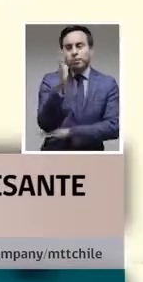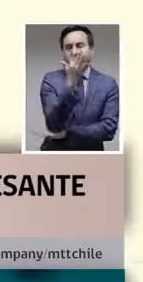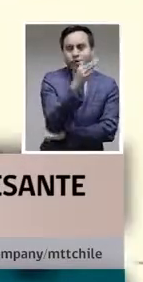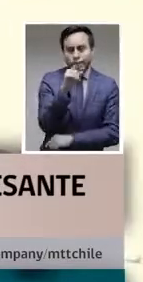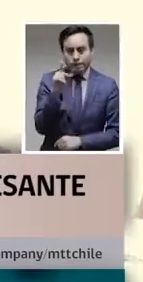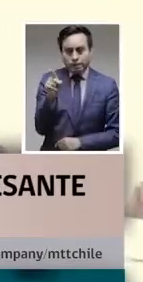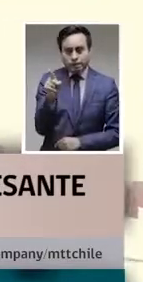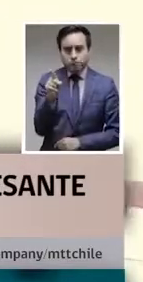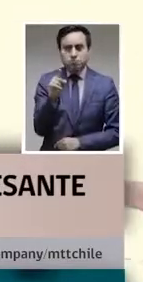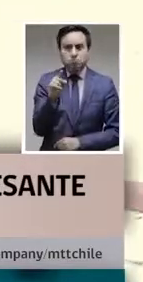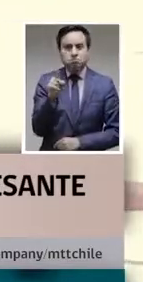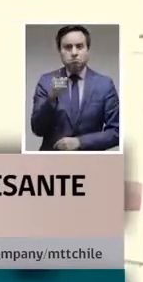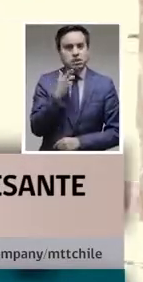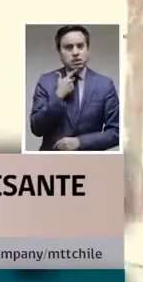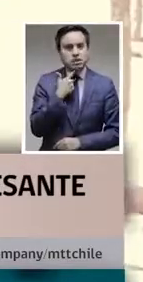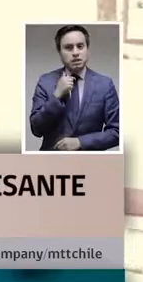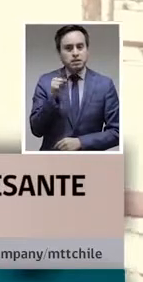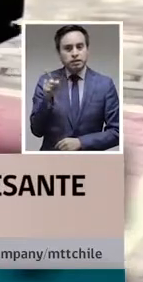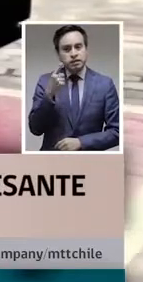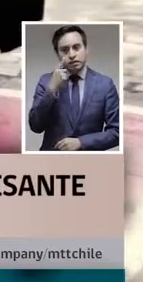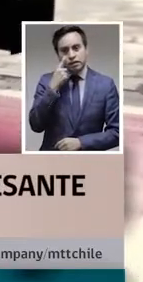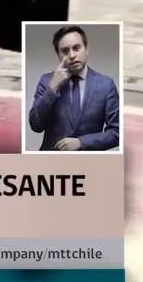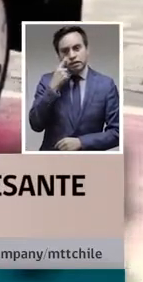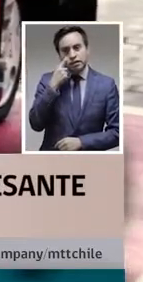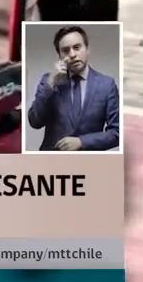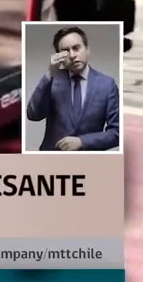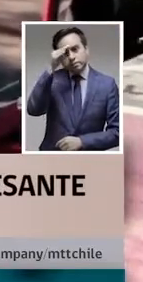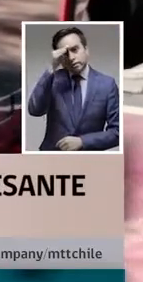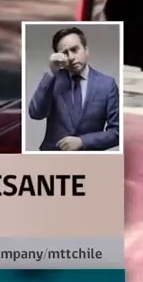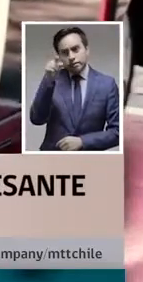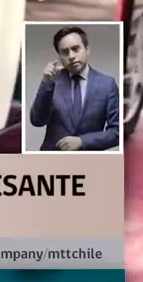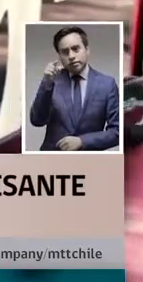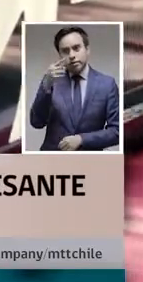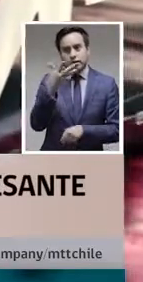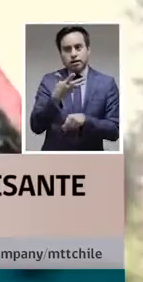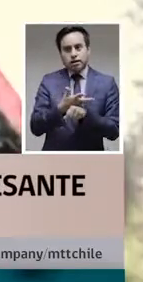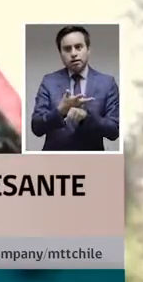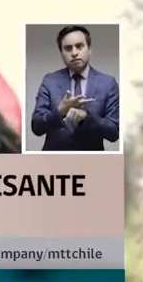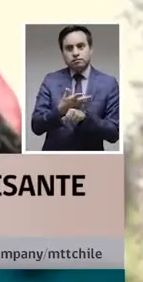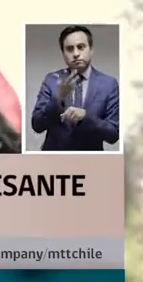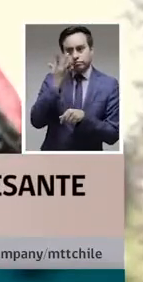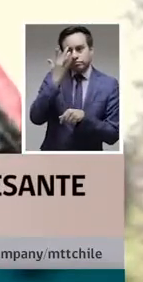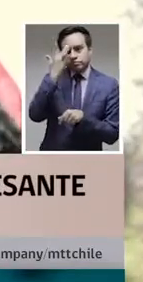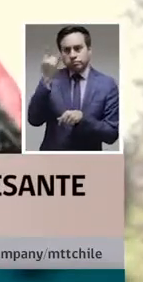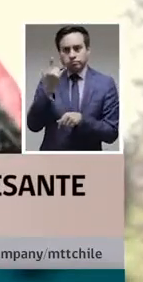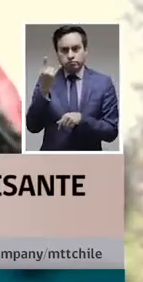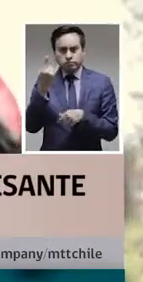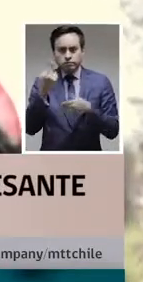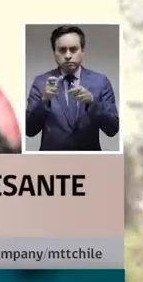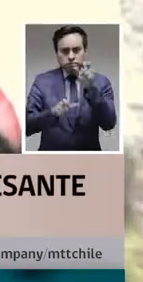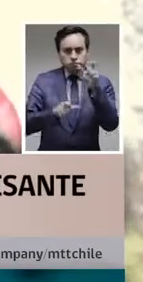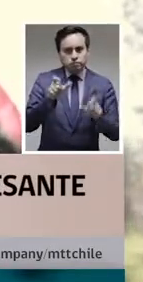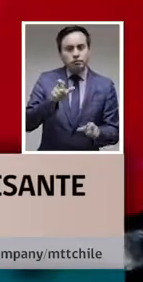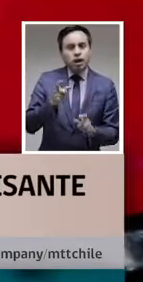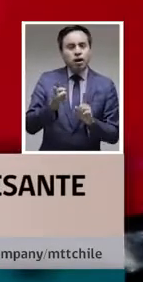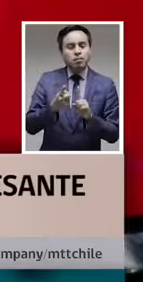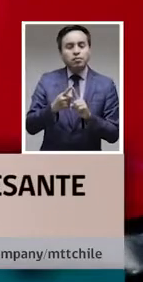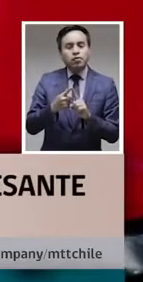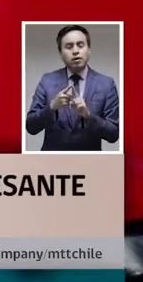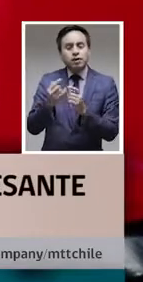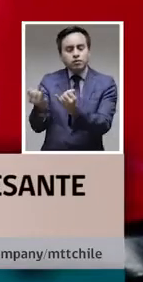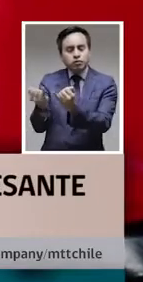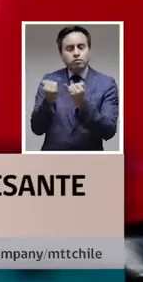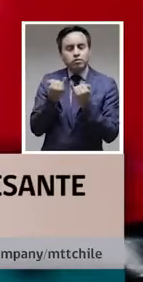fue muy interesante como experiencia. Una cantidad de académicos también participó para